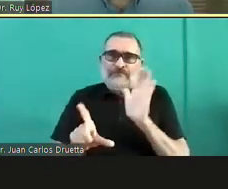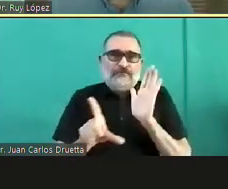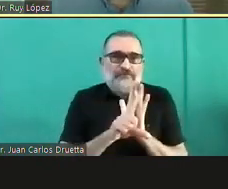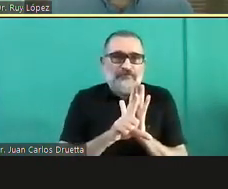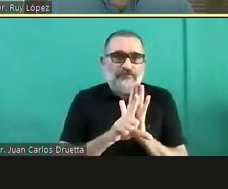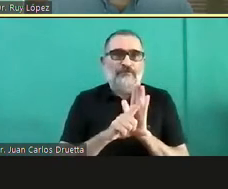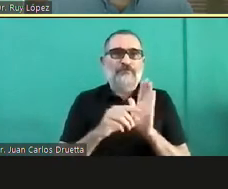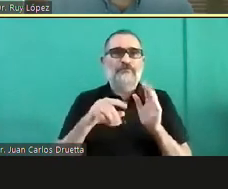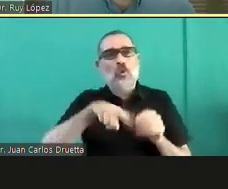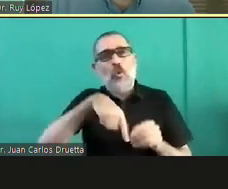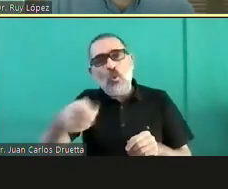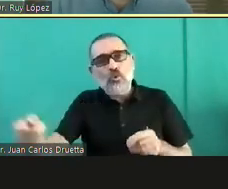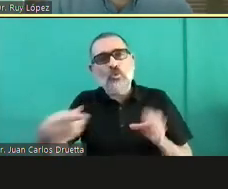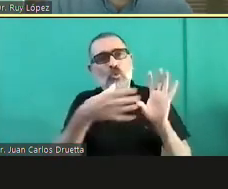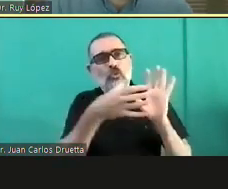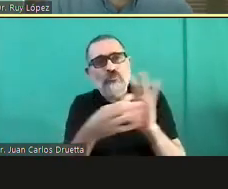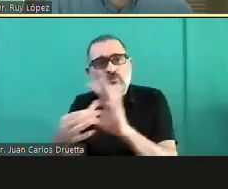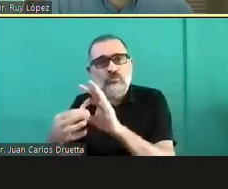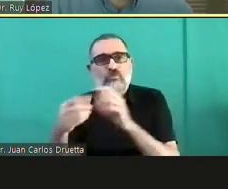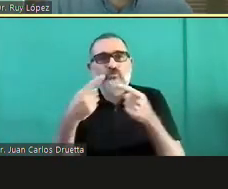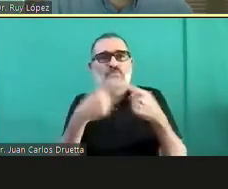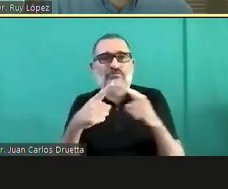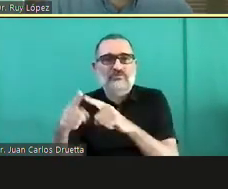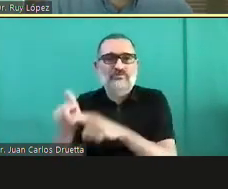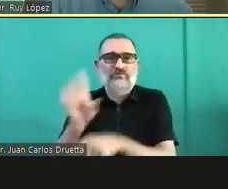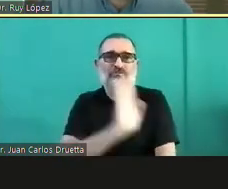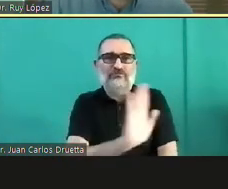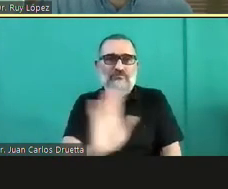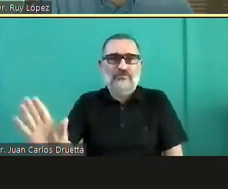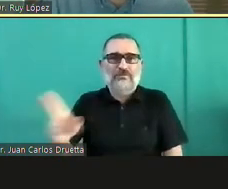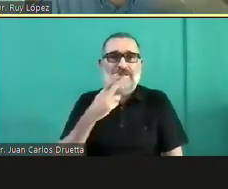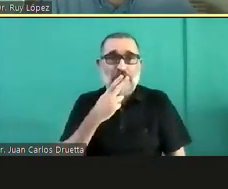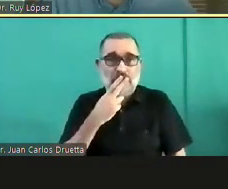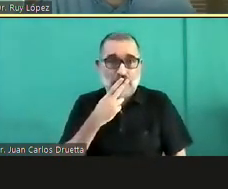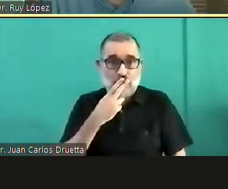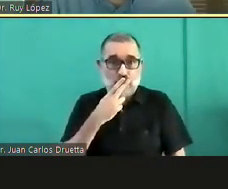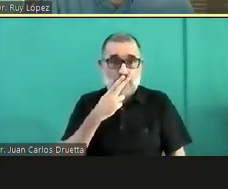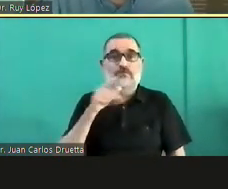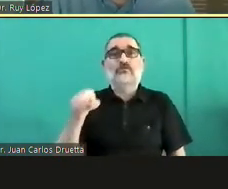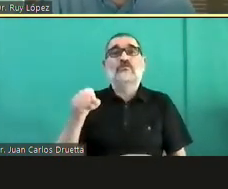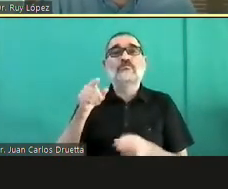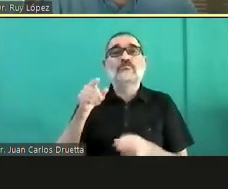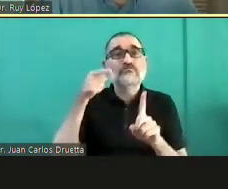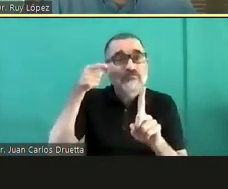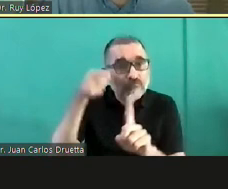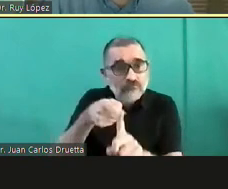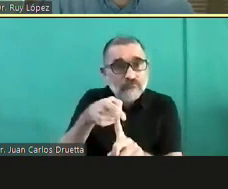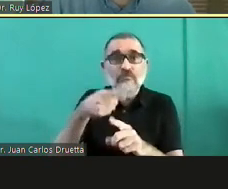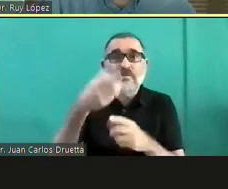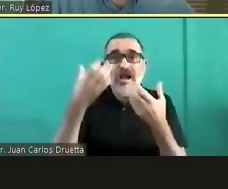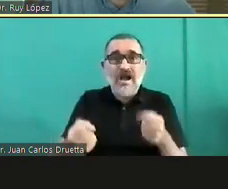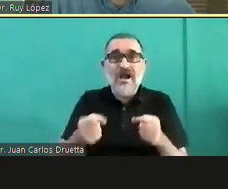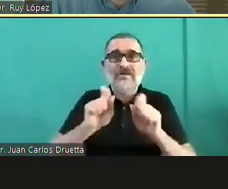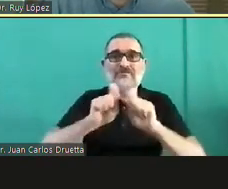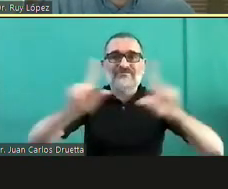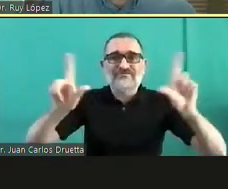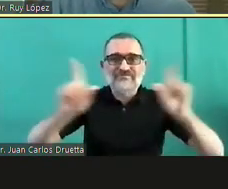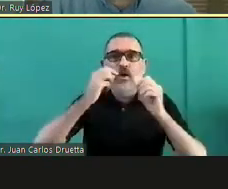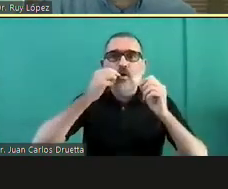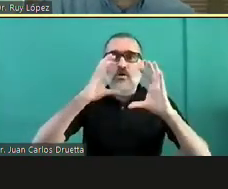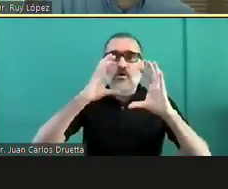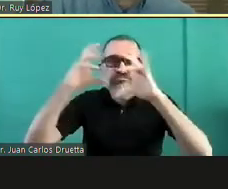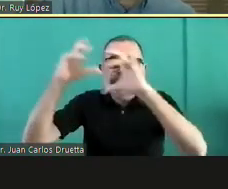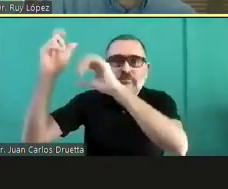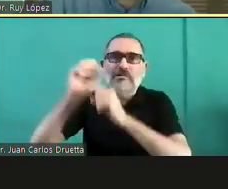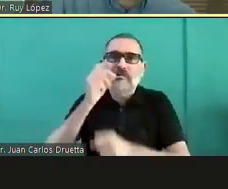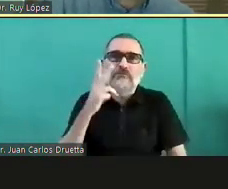elimine el total acceso de este tipo de productos ahora el otro componente y con esto termino porque esto es un poco el enfoque que tuvimos en